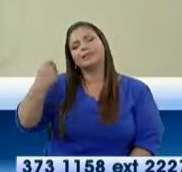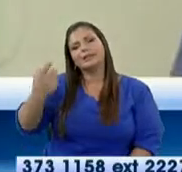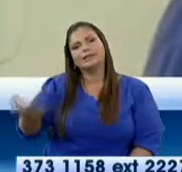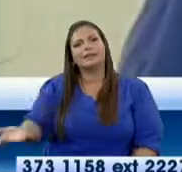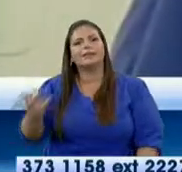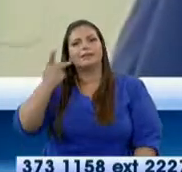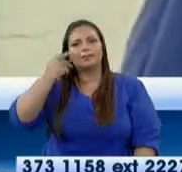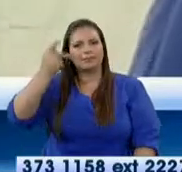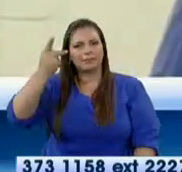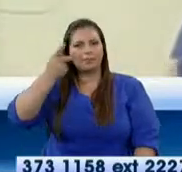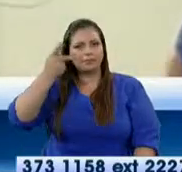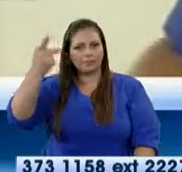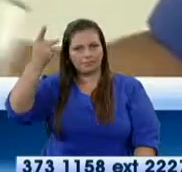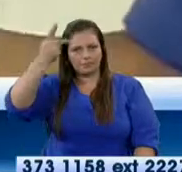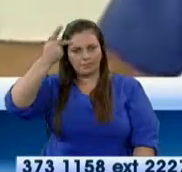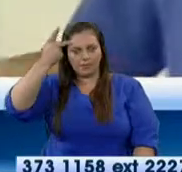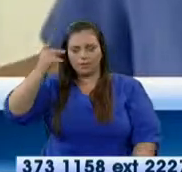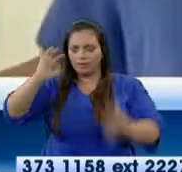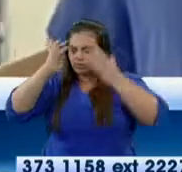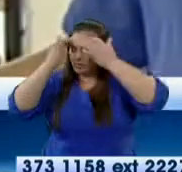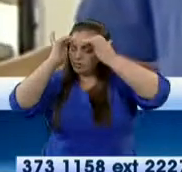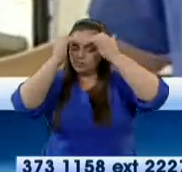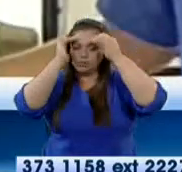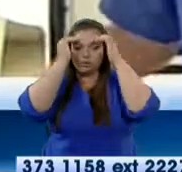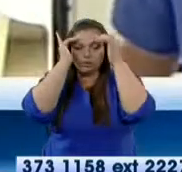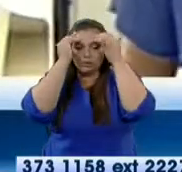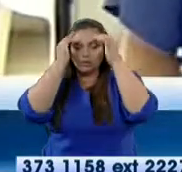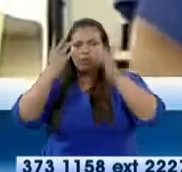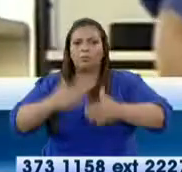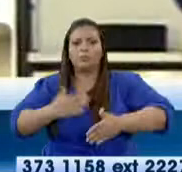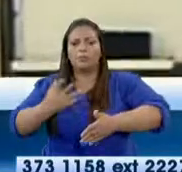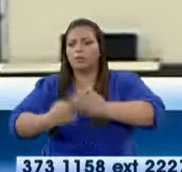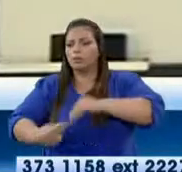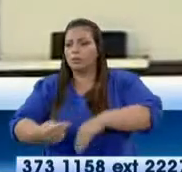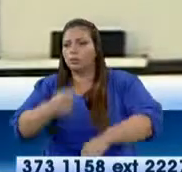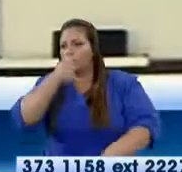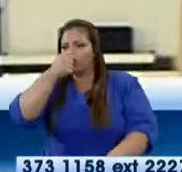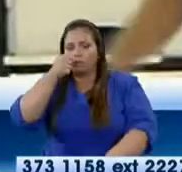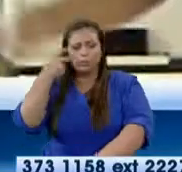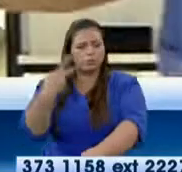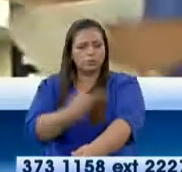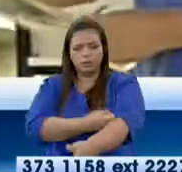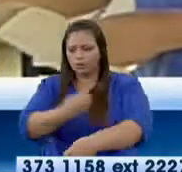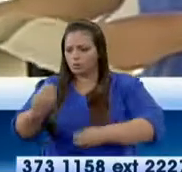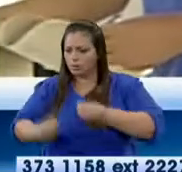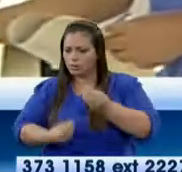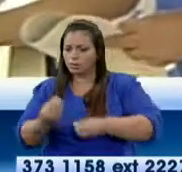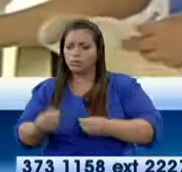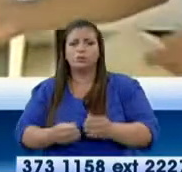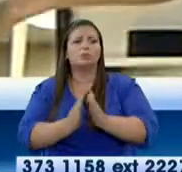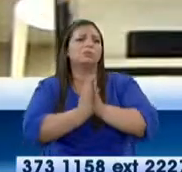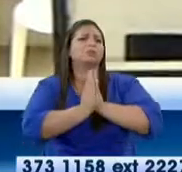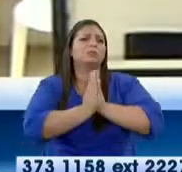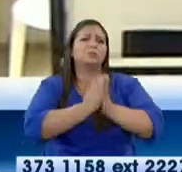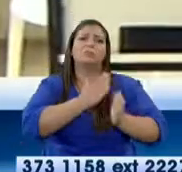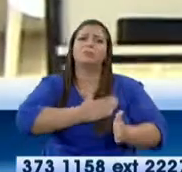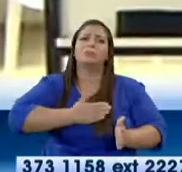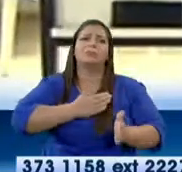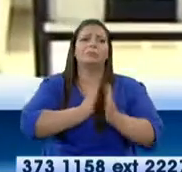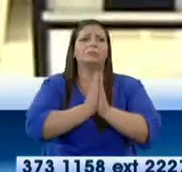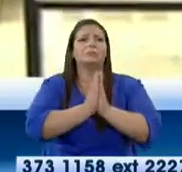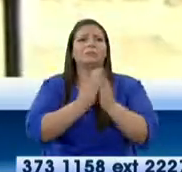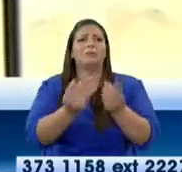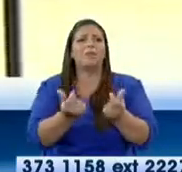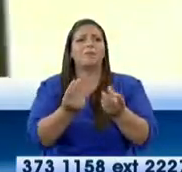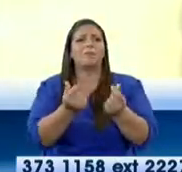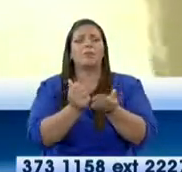de los padres que al enterarse de ese problema que tiene su hijo no sabe qué hacer y a veces llega con esa desesperación a un centro de salud. Pero